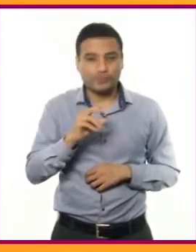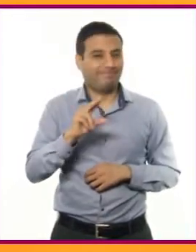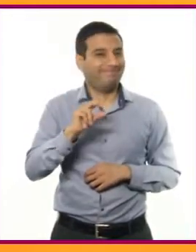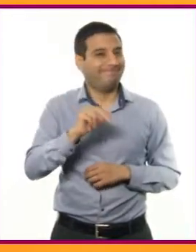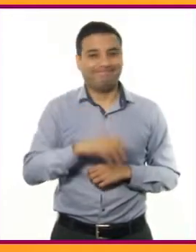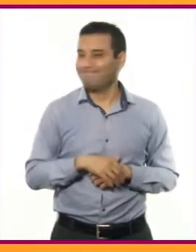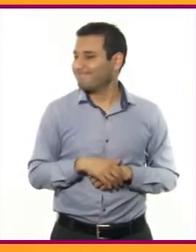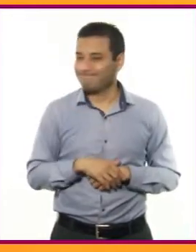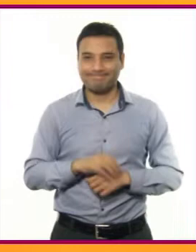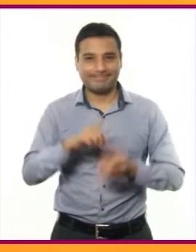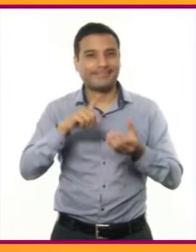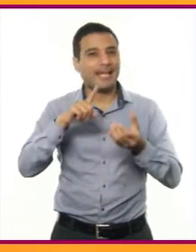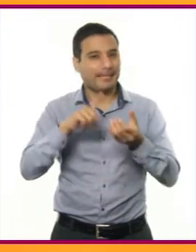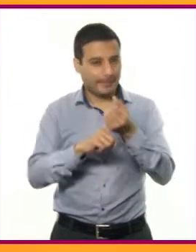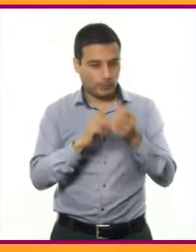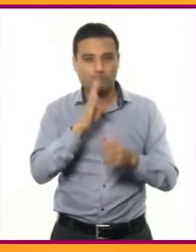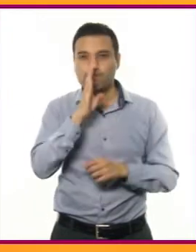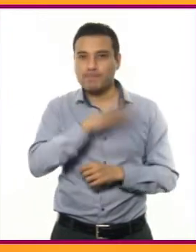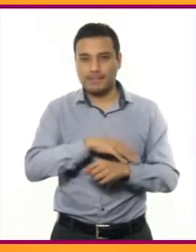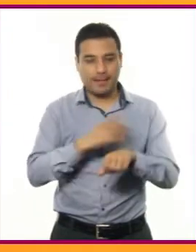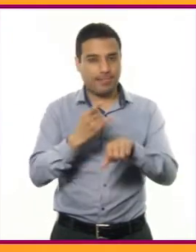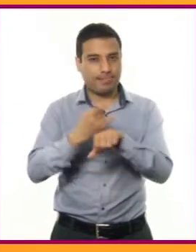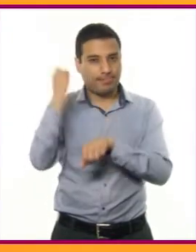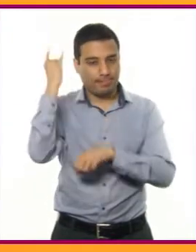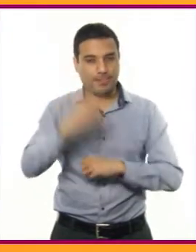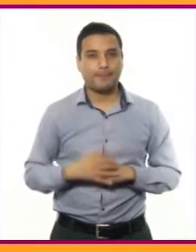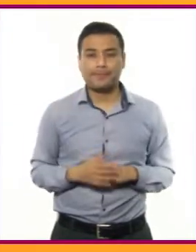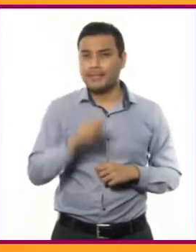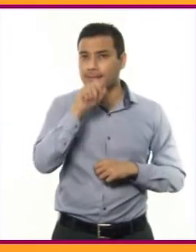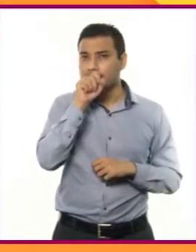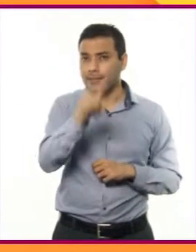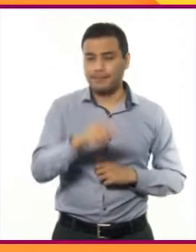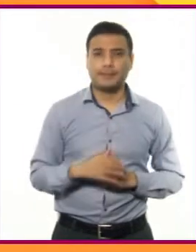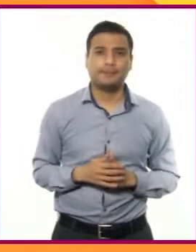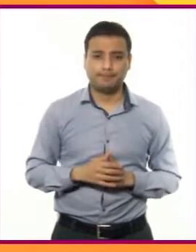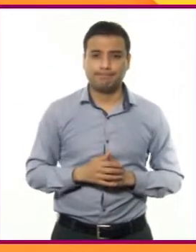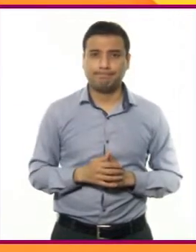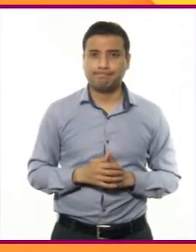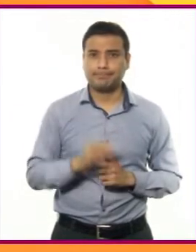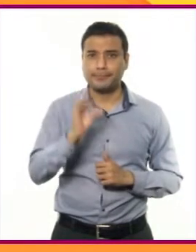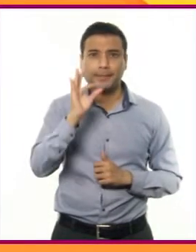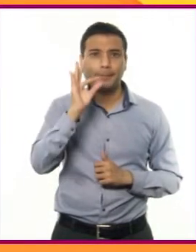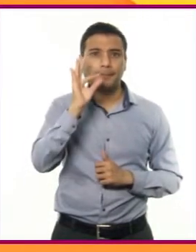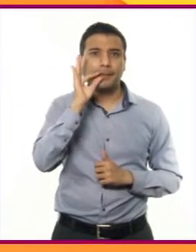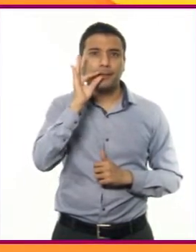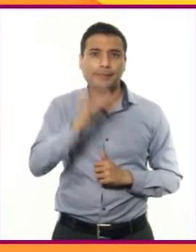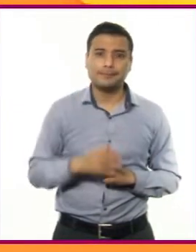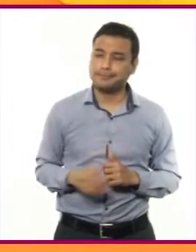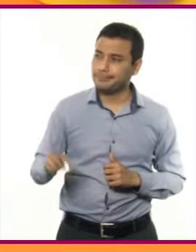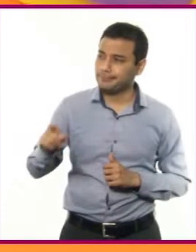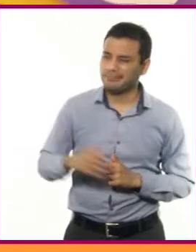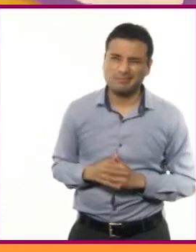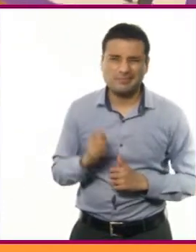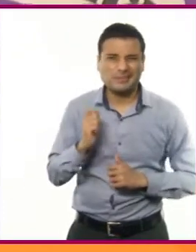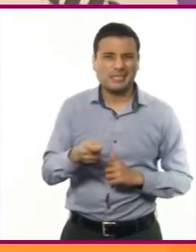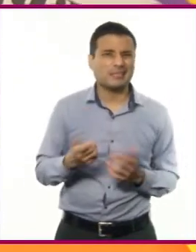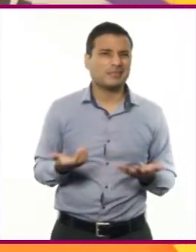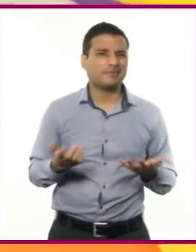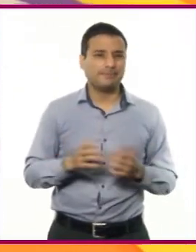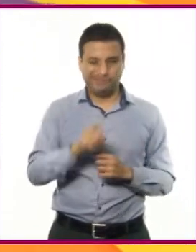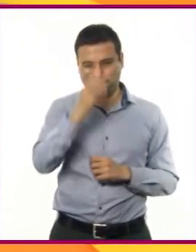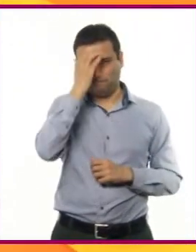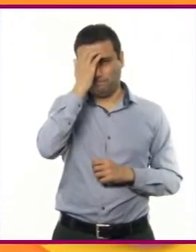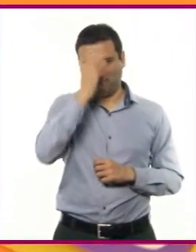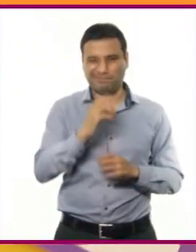clasificación de drogas ilícitas también se encuentra la marihuana. La marihuana se refiere a las hojas,